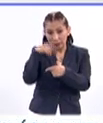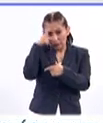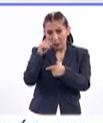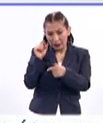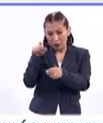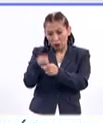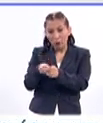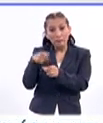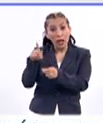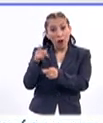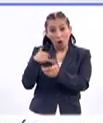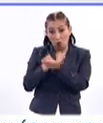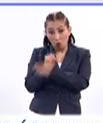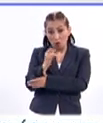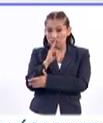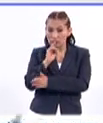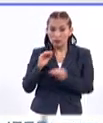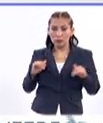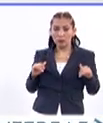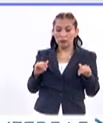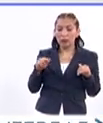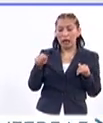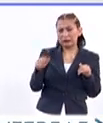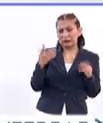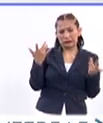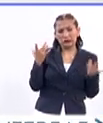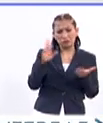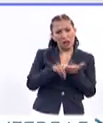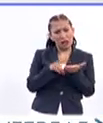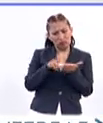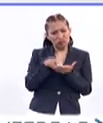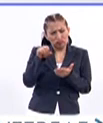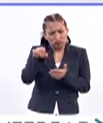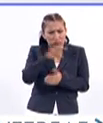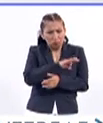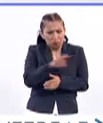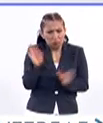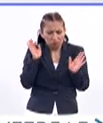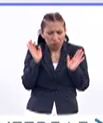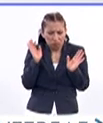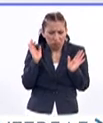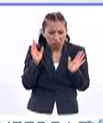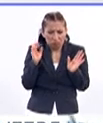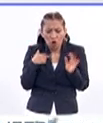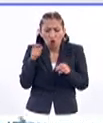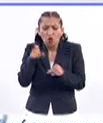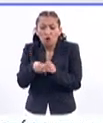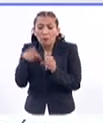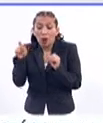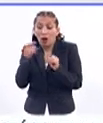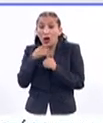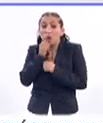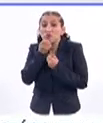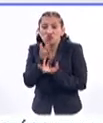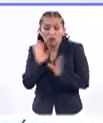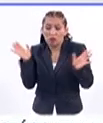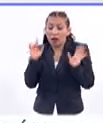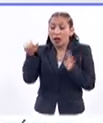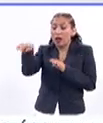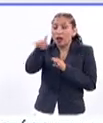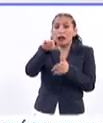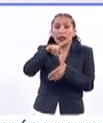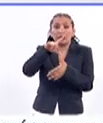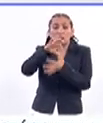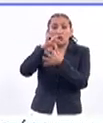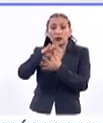México es parte, pero no está tomando decisiones. Es una postura bastante válida, pero es una idea de toda